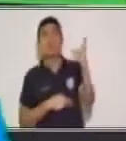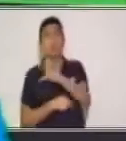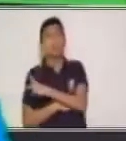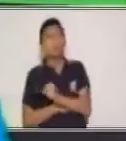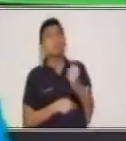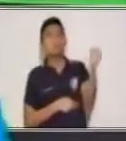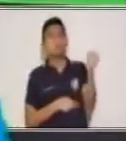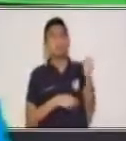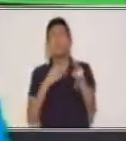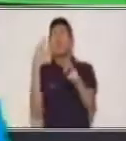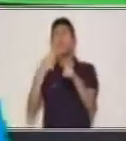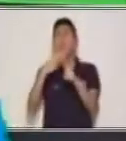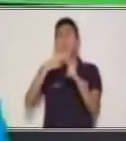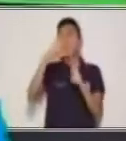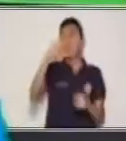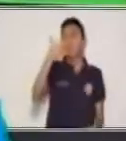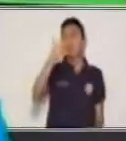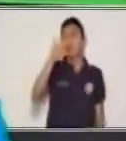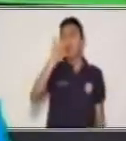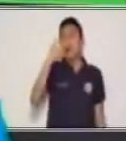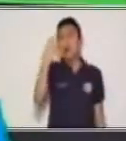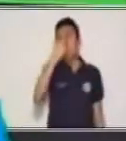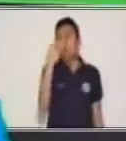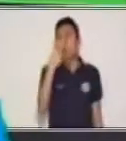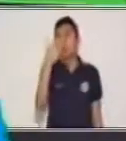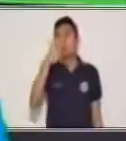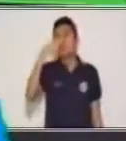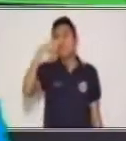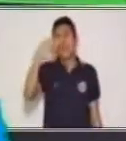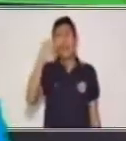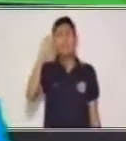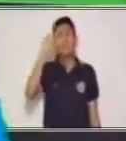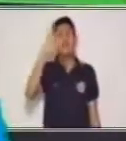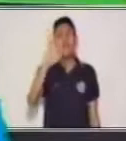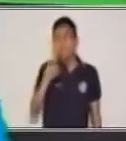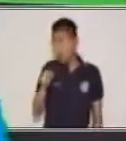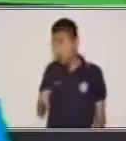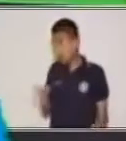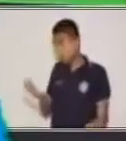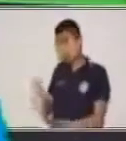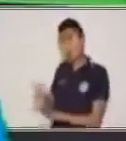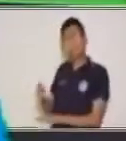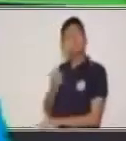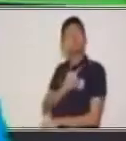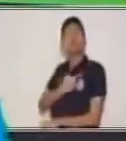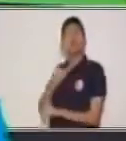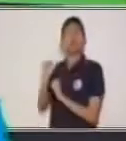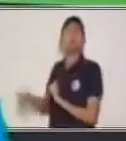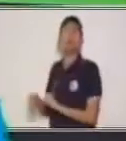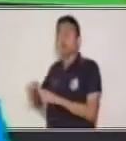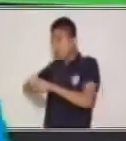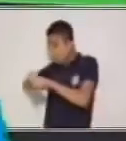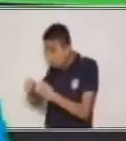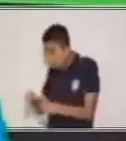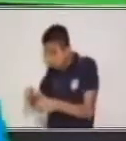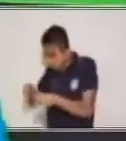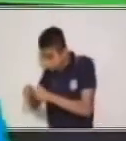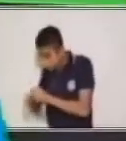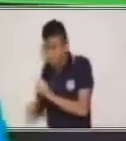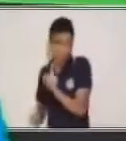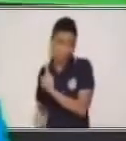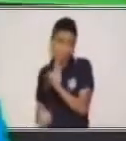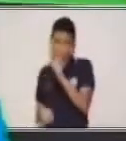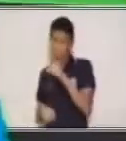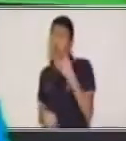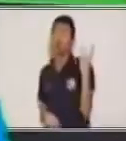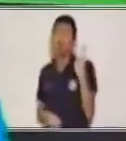uno causativo, que no precisamente él realizó la acción, pero que sí llevó o permitió que se realizara esta